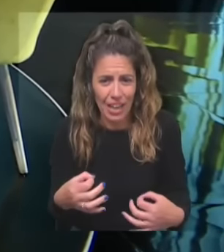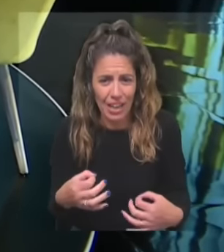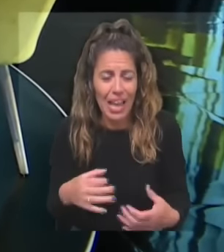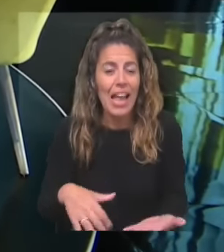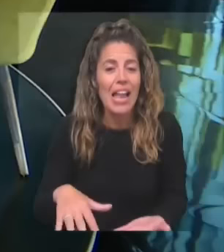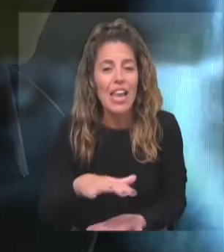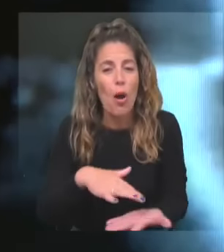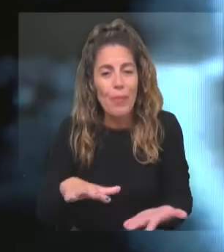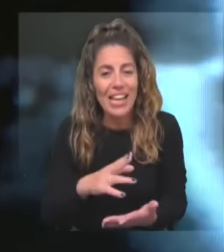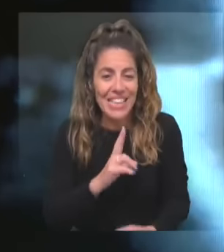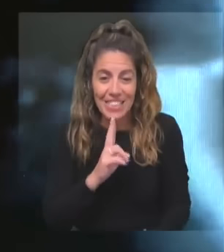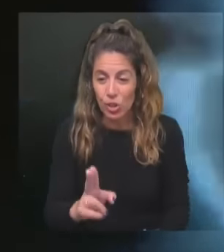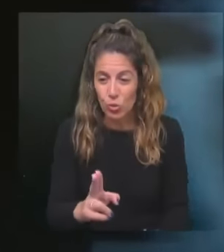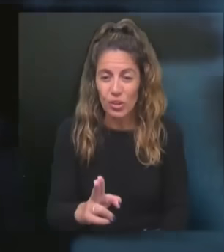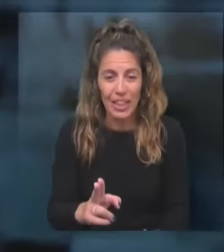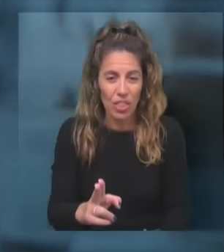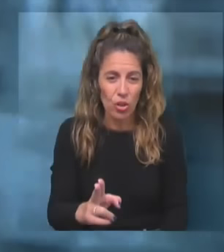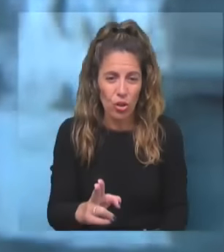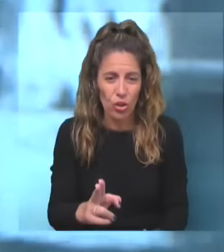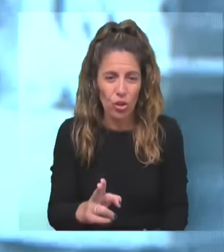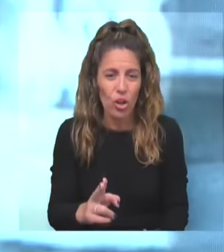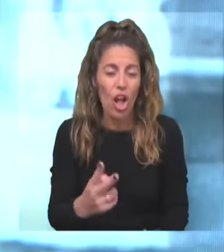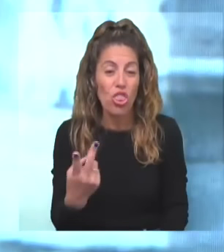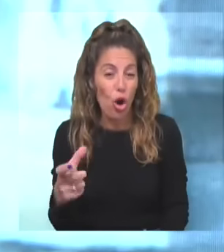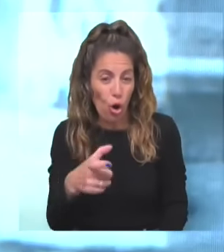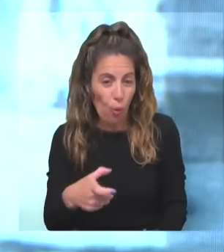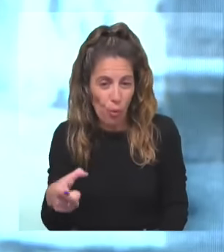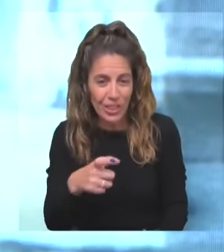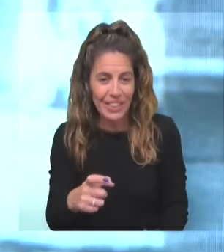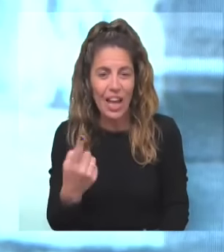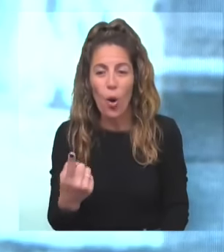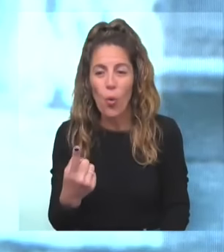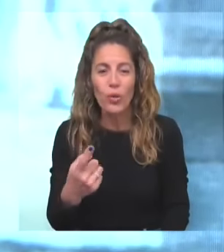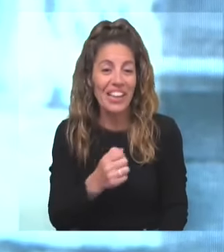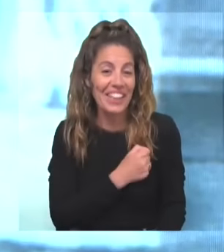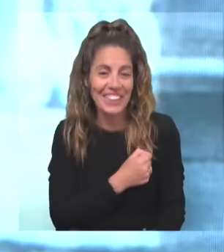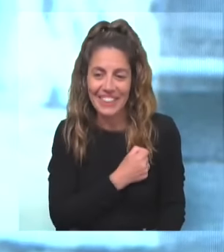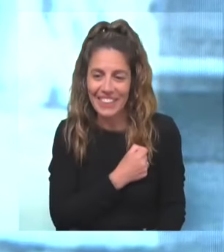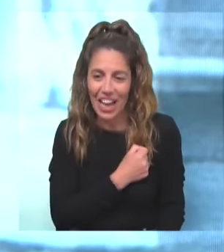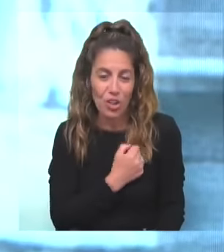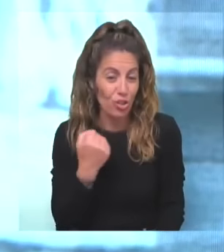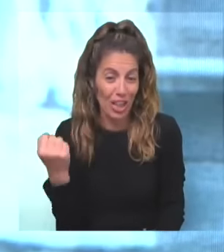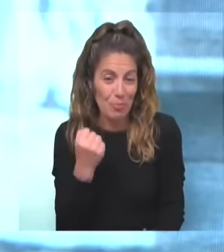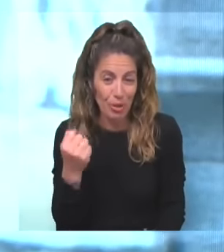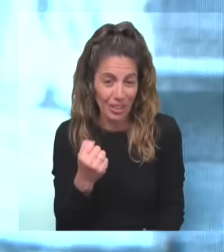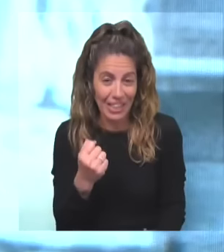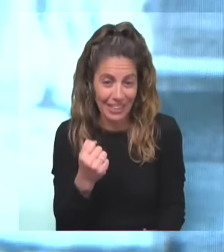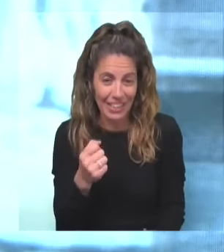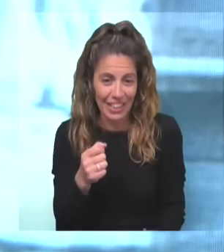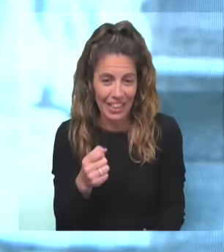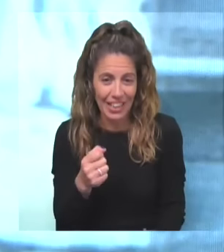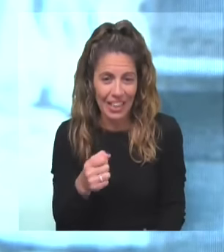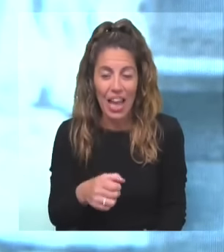plaza además es resultado de dos comunistas, de un cristiano tan portentoso como Perico, de un